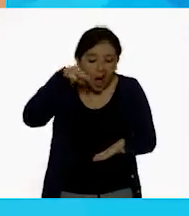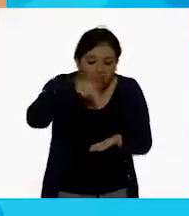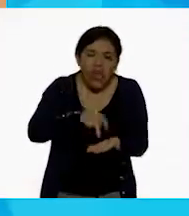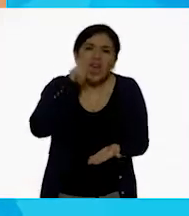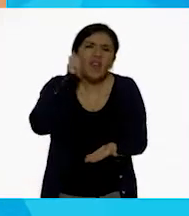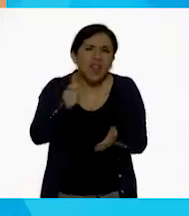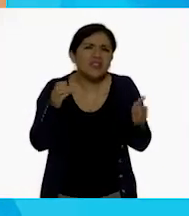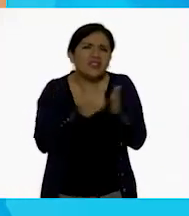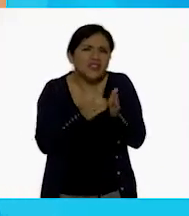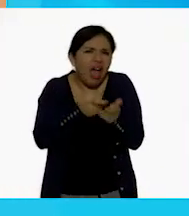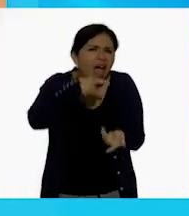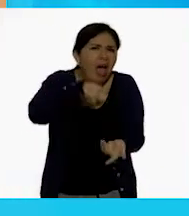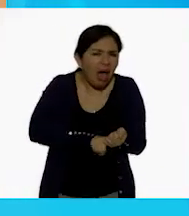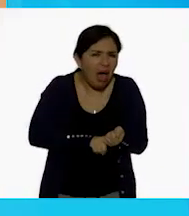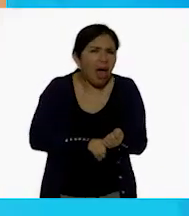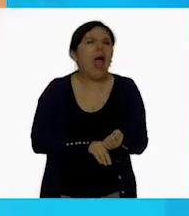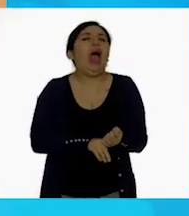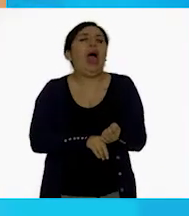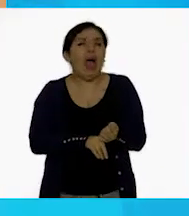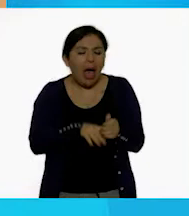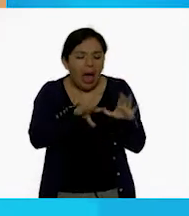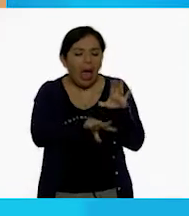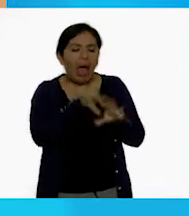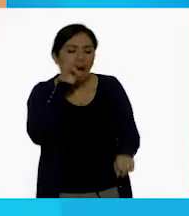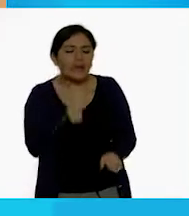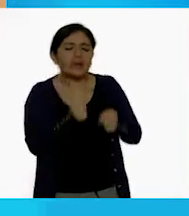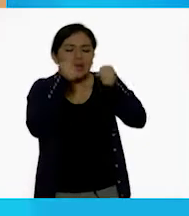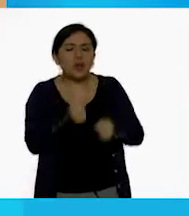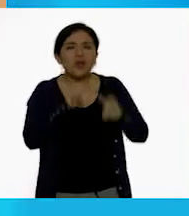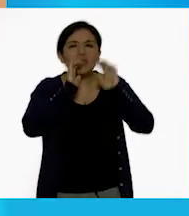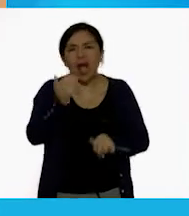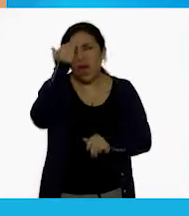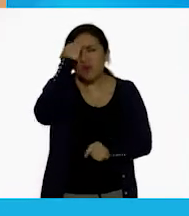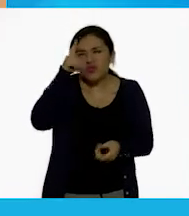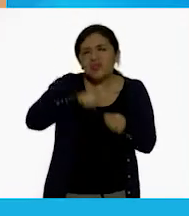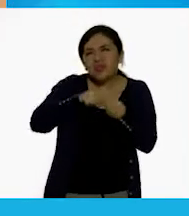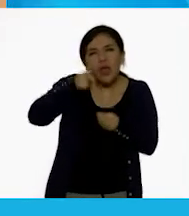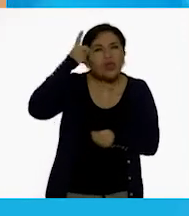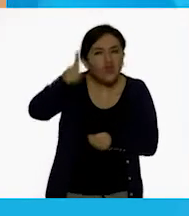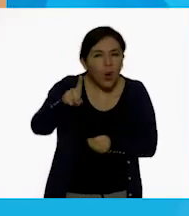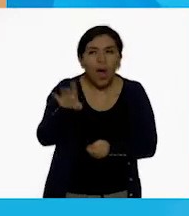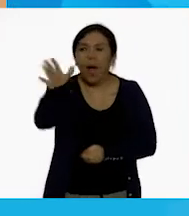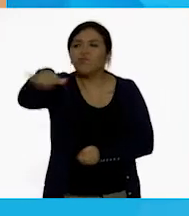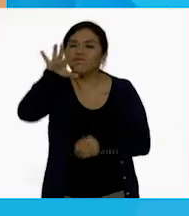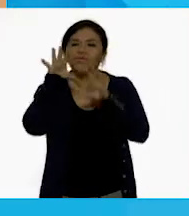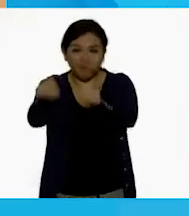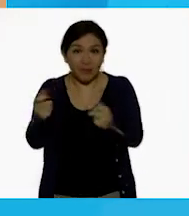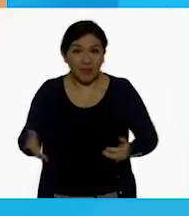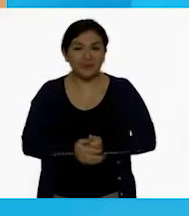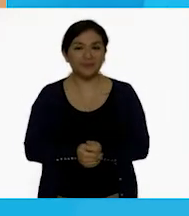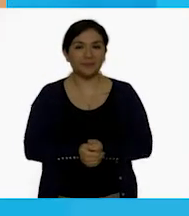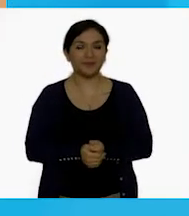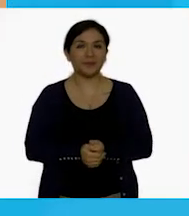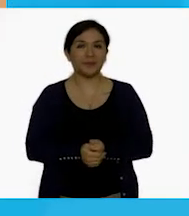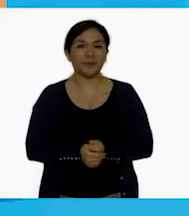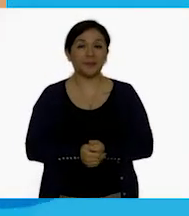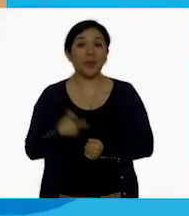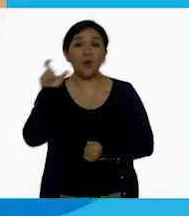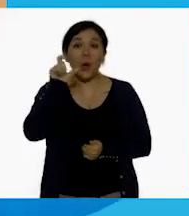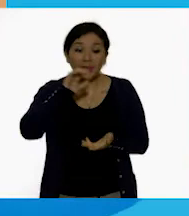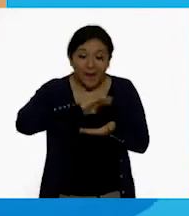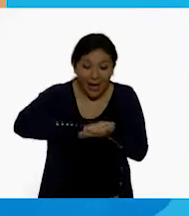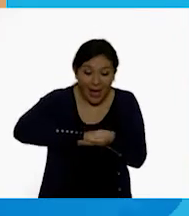y seguramente así sabremos de quién es, dijo la maestra. Y cuando estaban a punto de